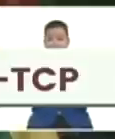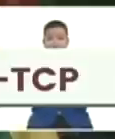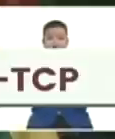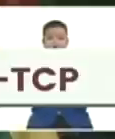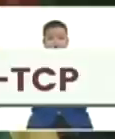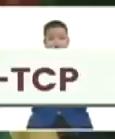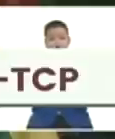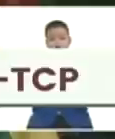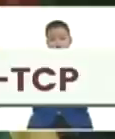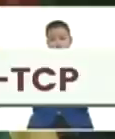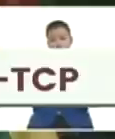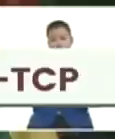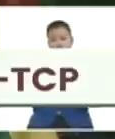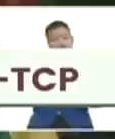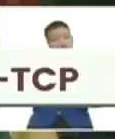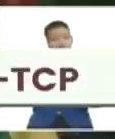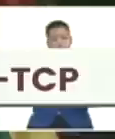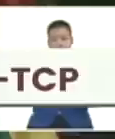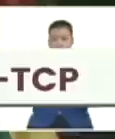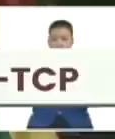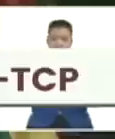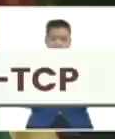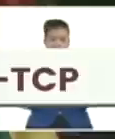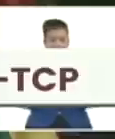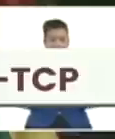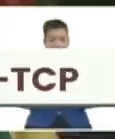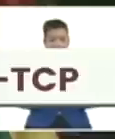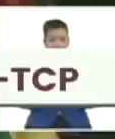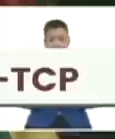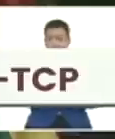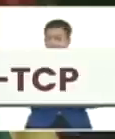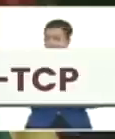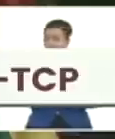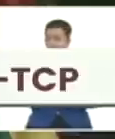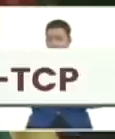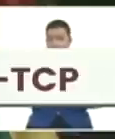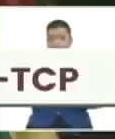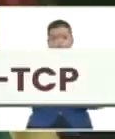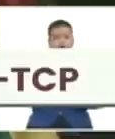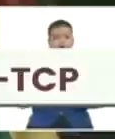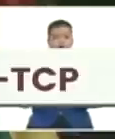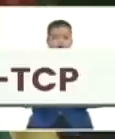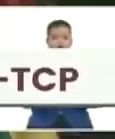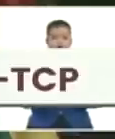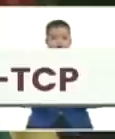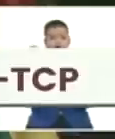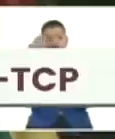1989, o de lo que día a día padece el pueblo de Palestina.